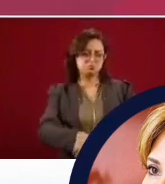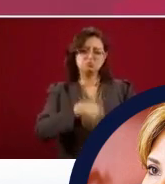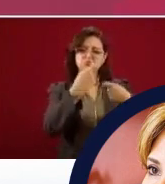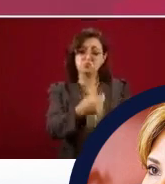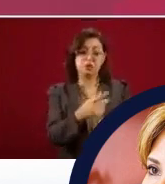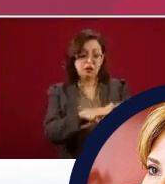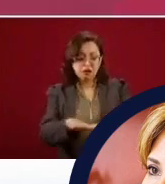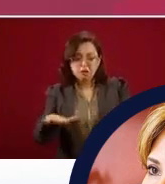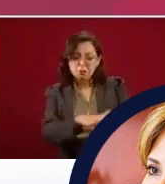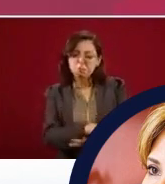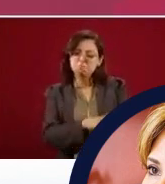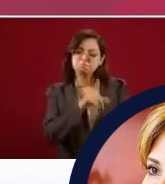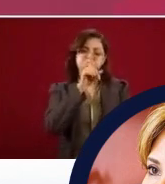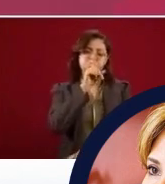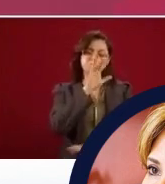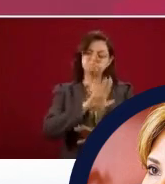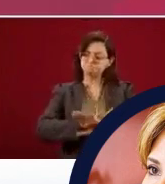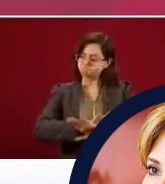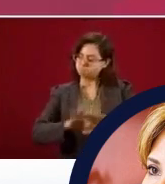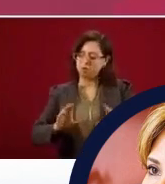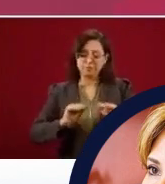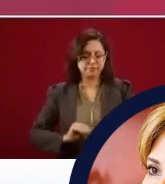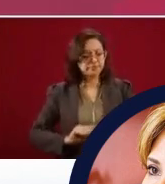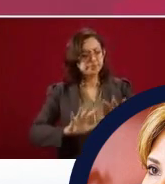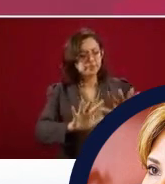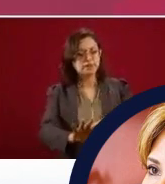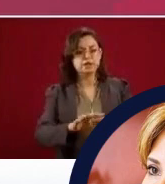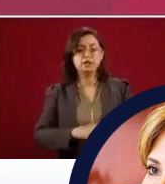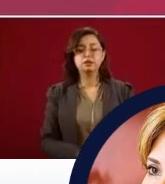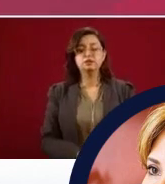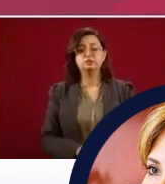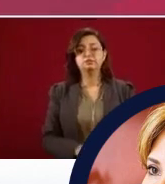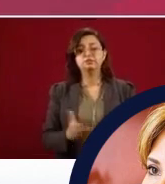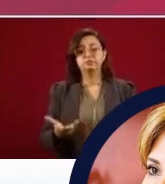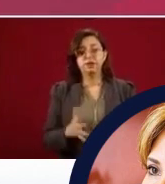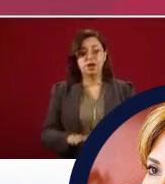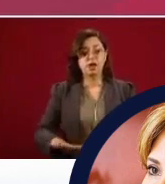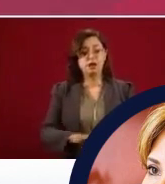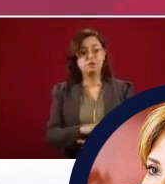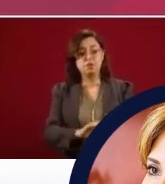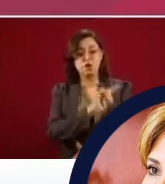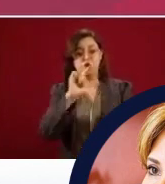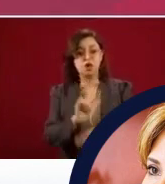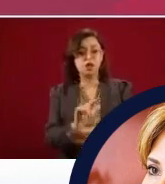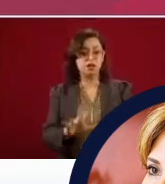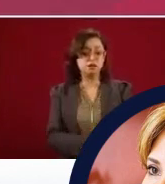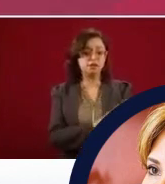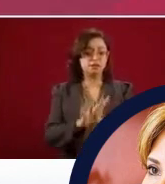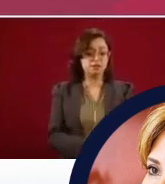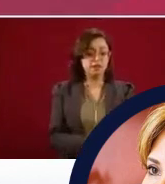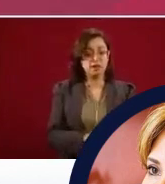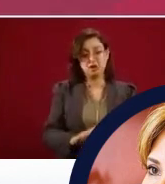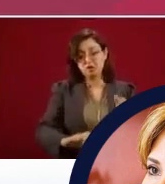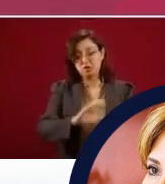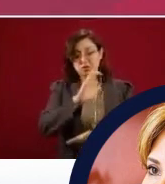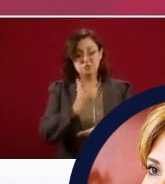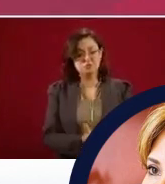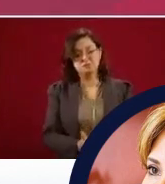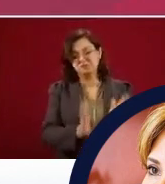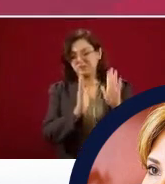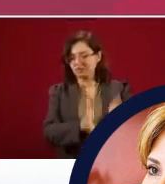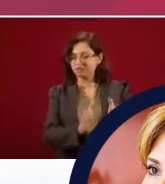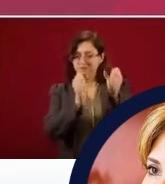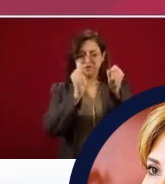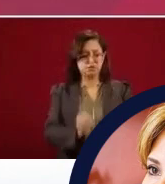nos criticaban, es que antes no decían nada, y pues no es cierto. Yo creo, sinceramente, Luis